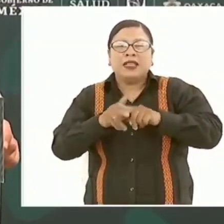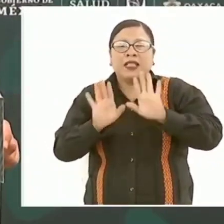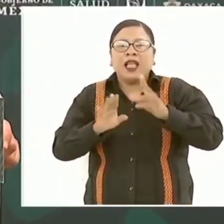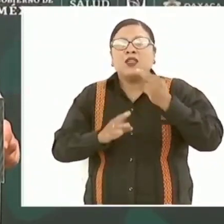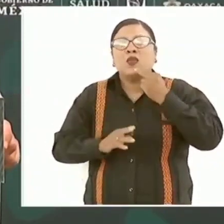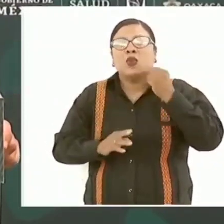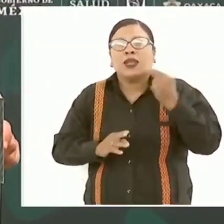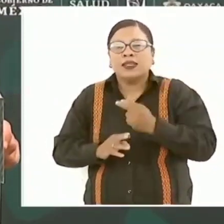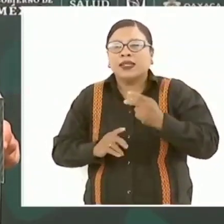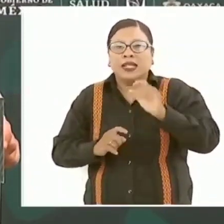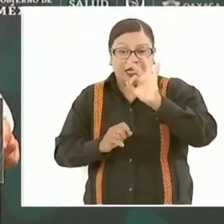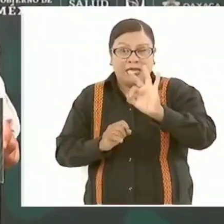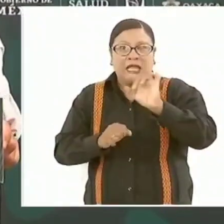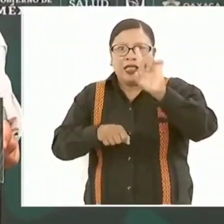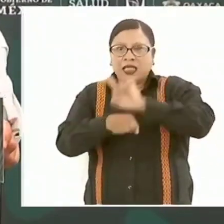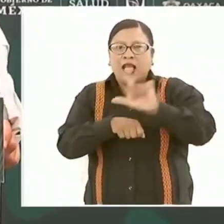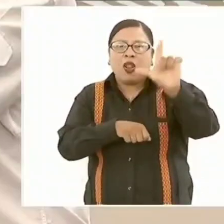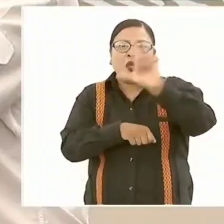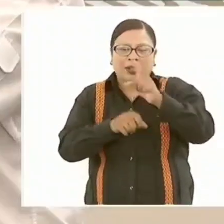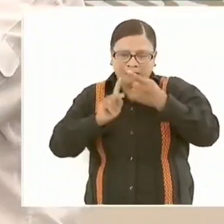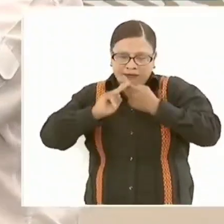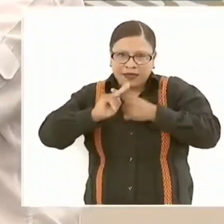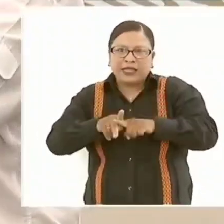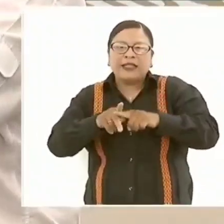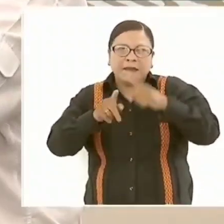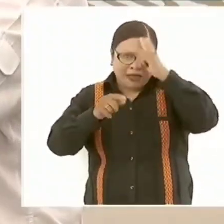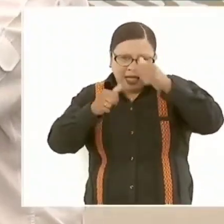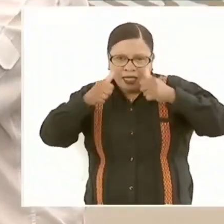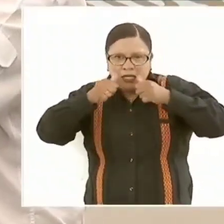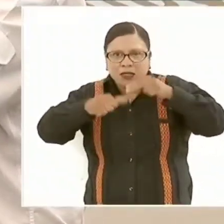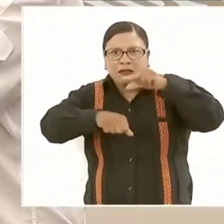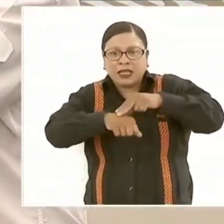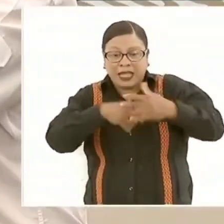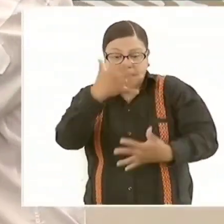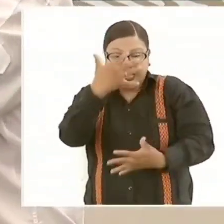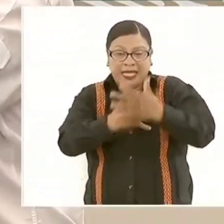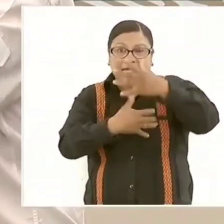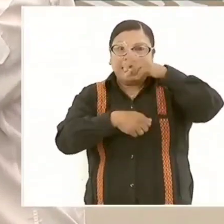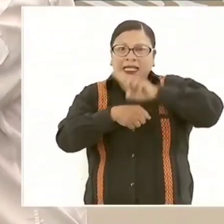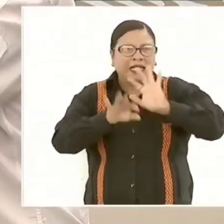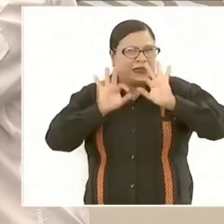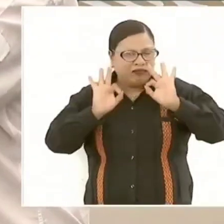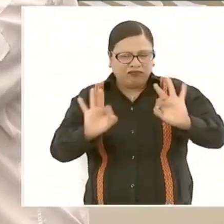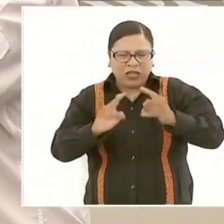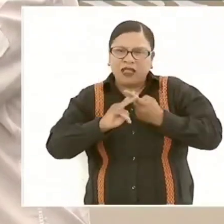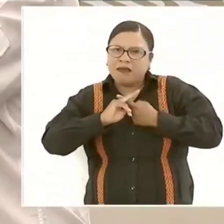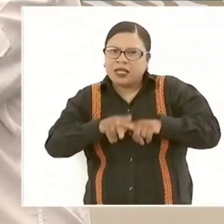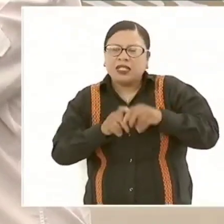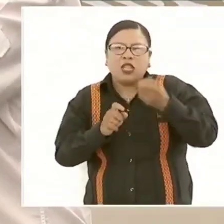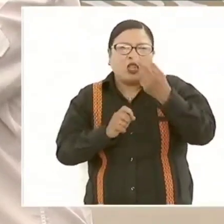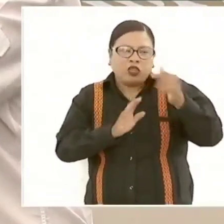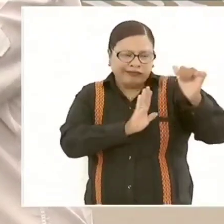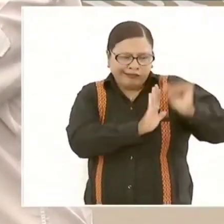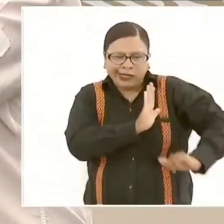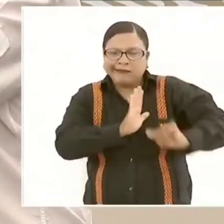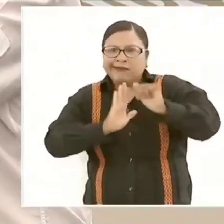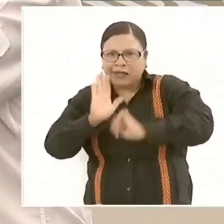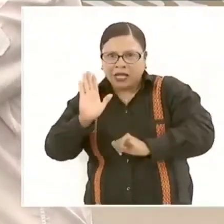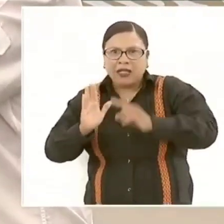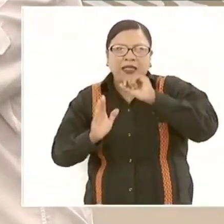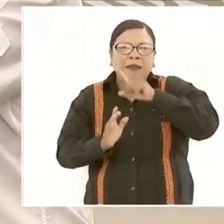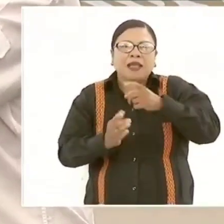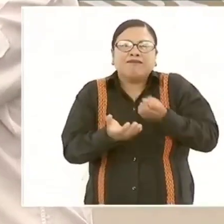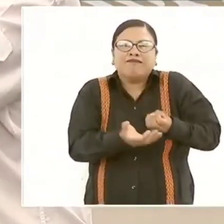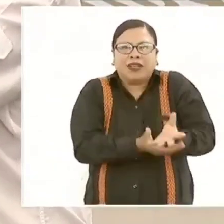urgencias. El lunes empezamos a dar las consultas y en 15 días tenemos que estar ya operando sus dos quirófanos y la sala de